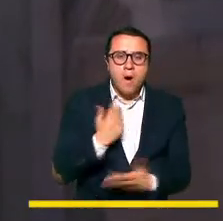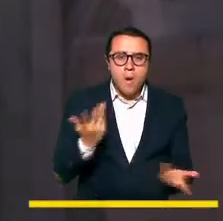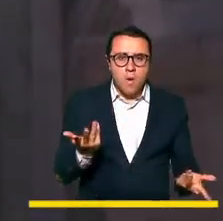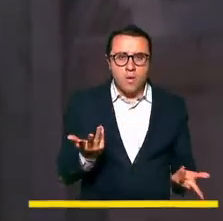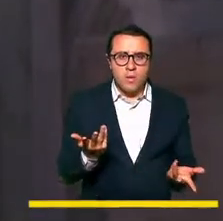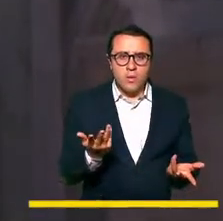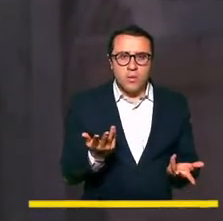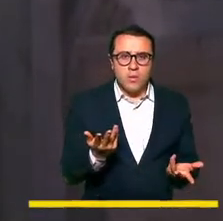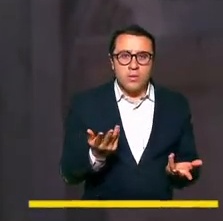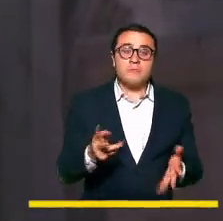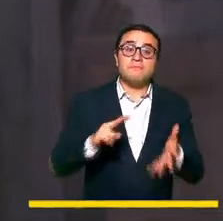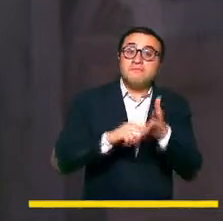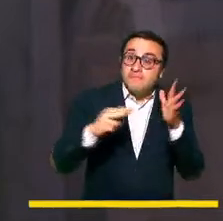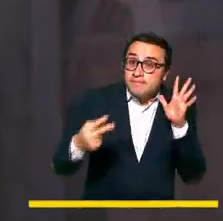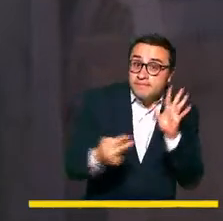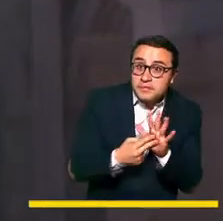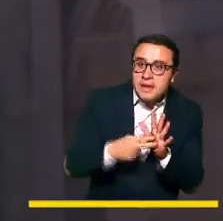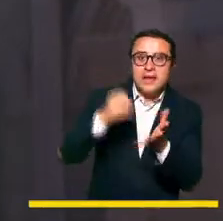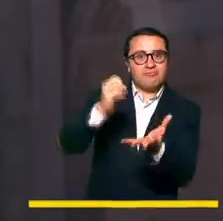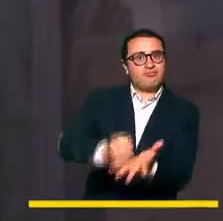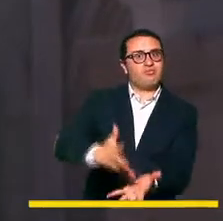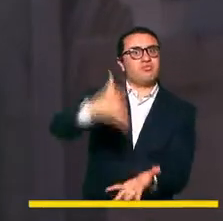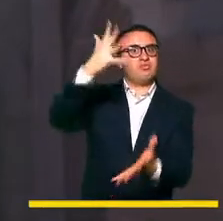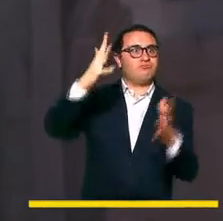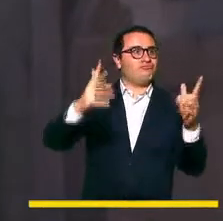tenemos más riqueza.